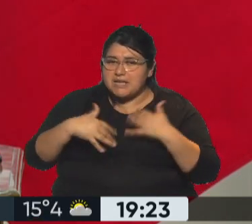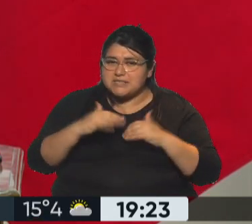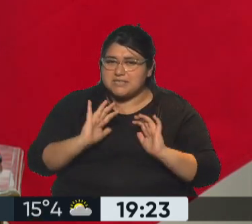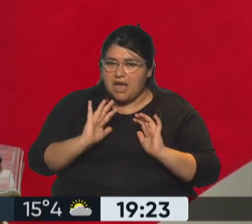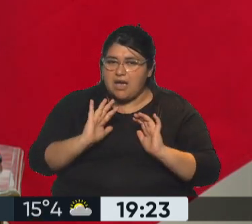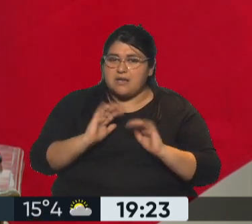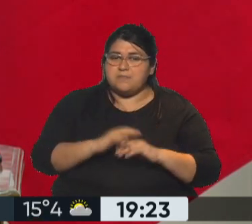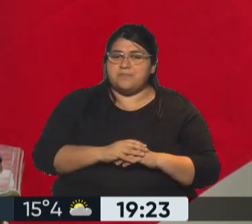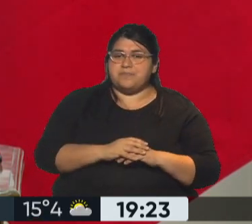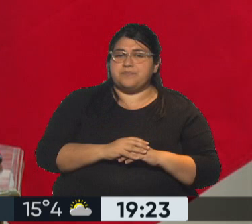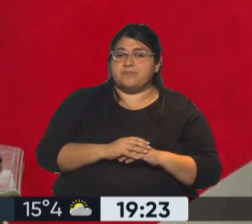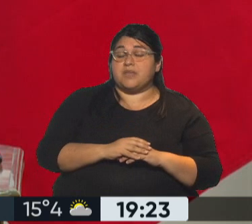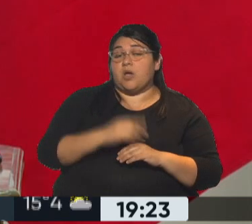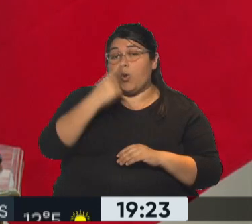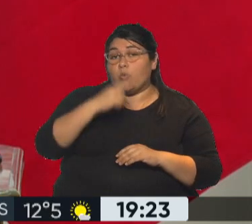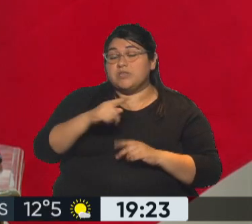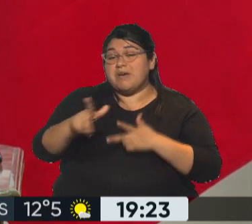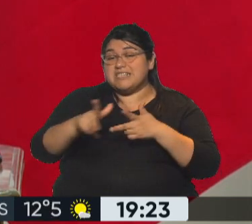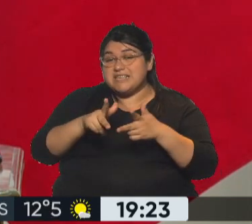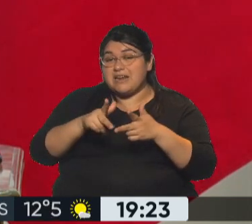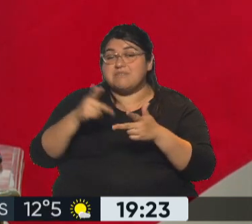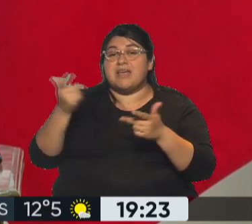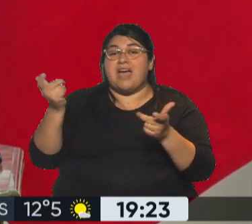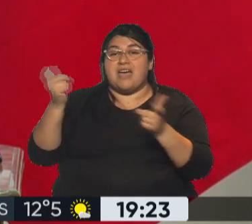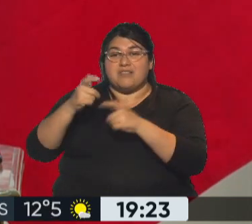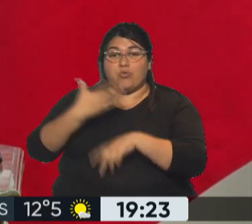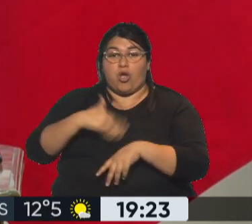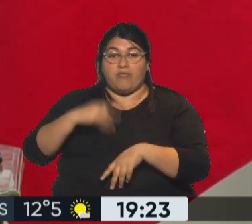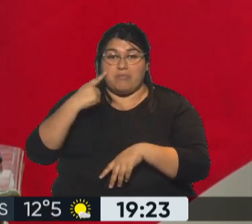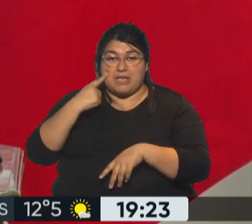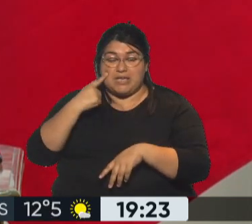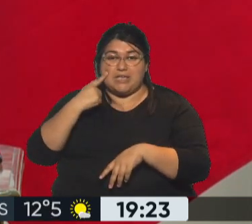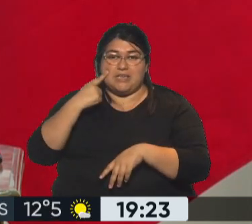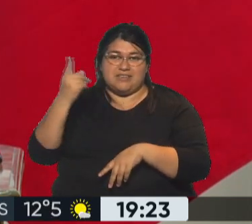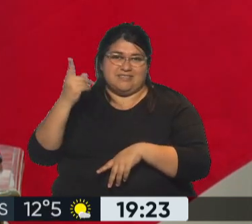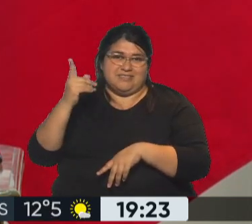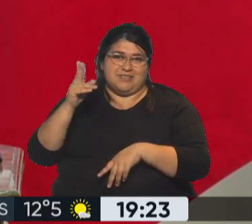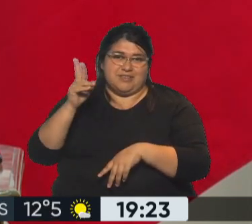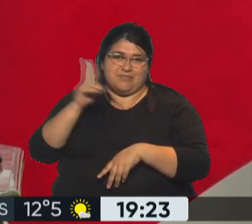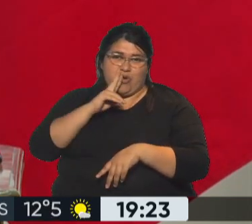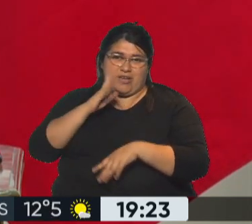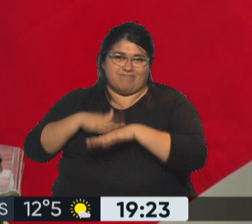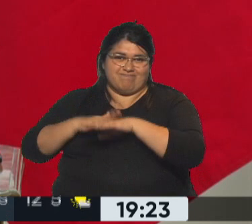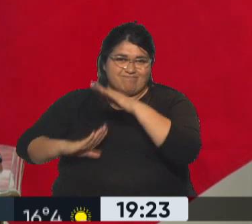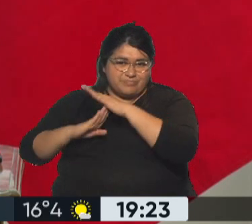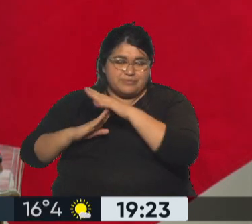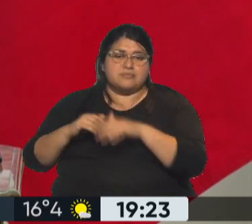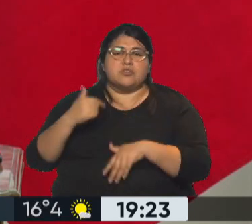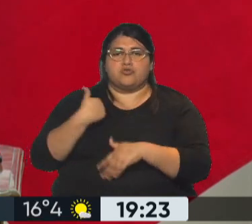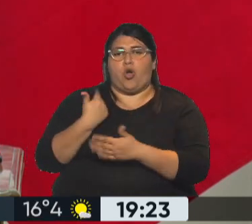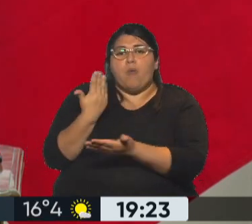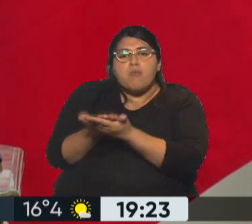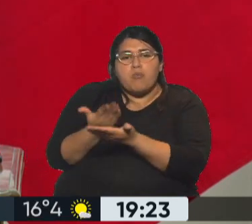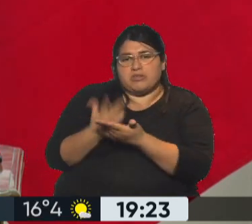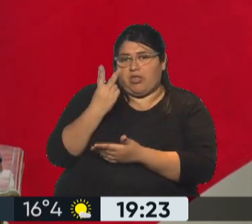En la última charla que tuve con Cristina Georgieva telefónicamente, yo le planteé las dos cosas de las